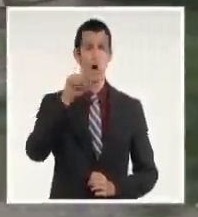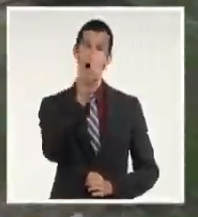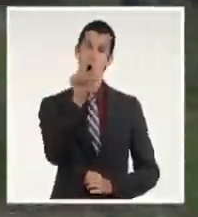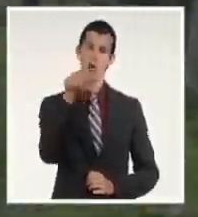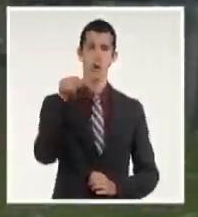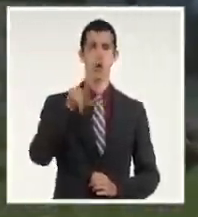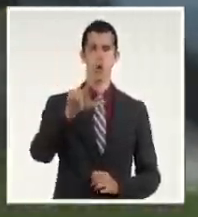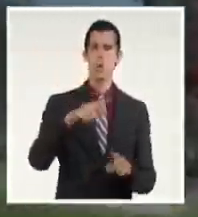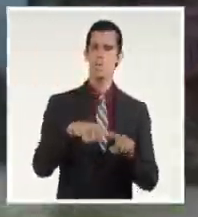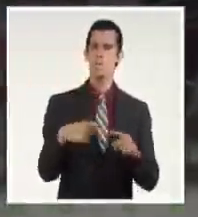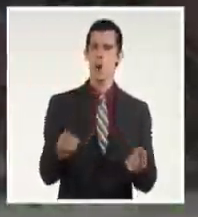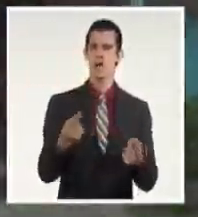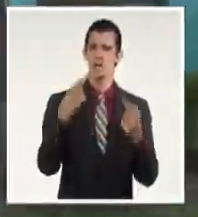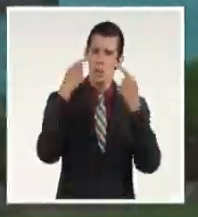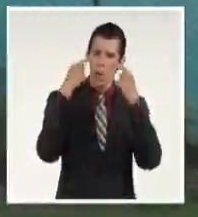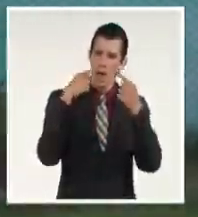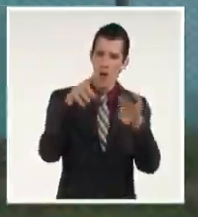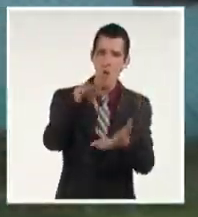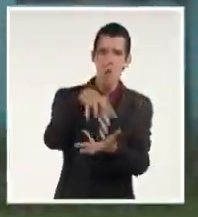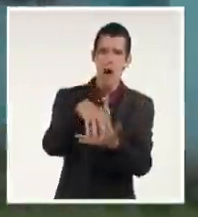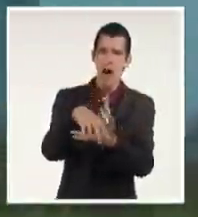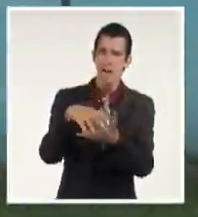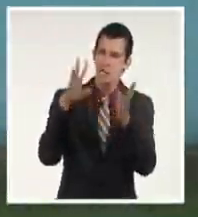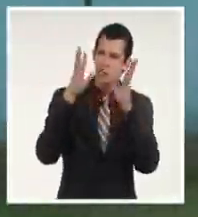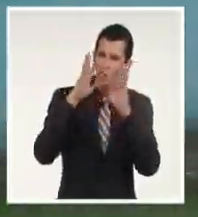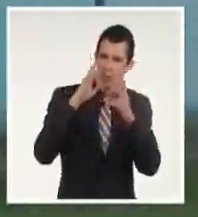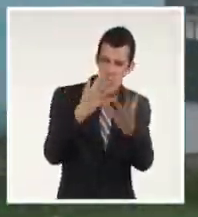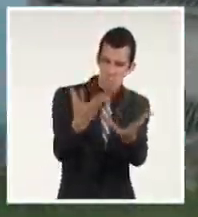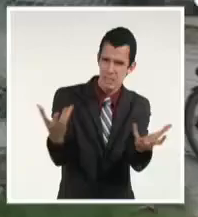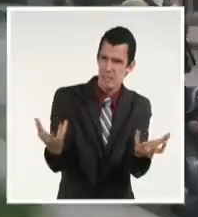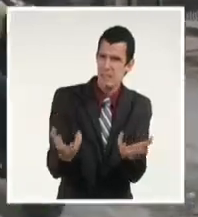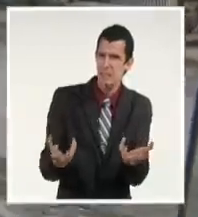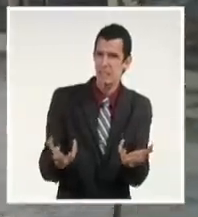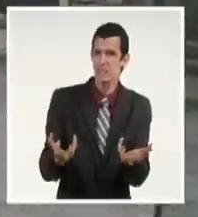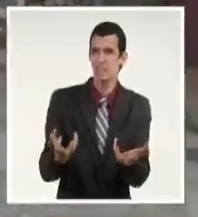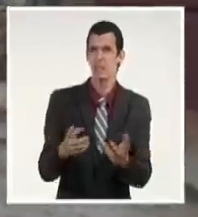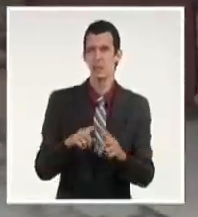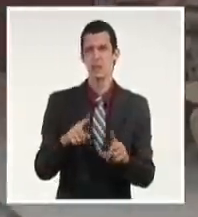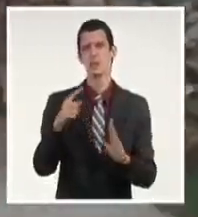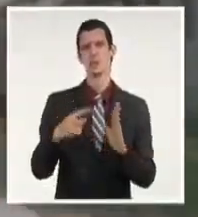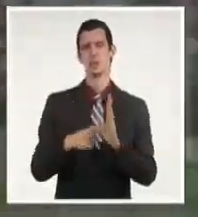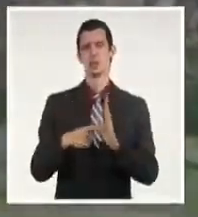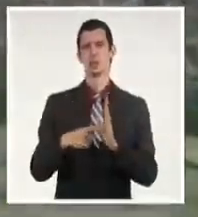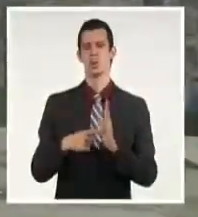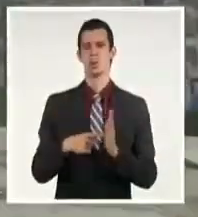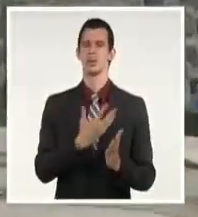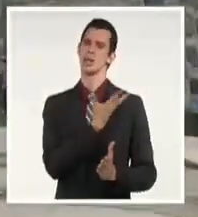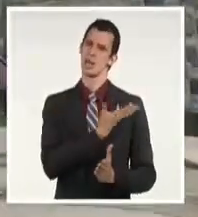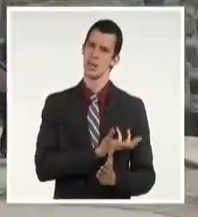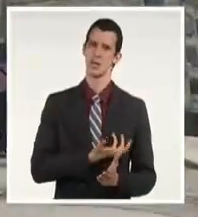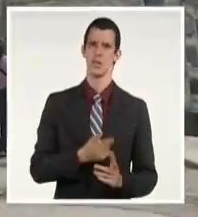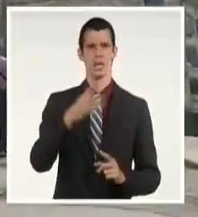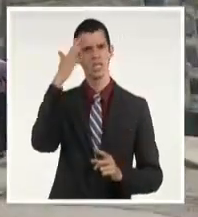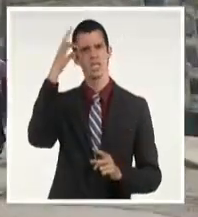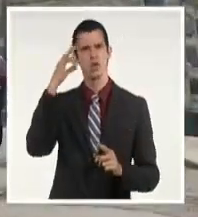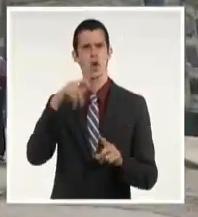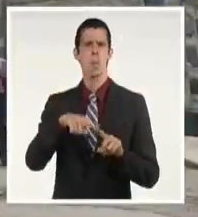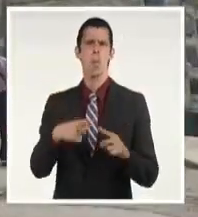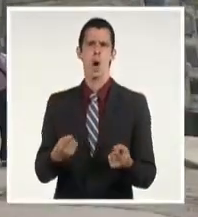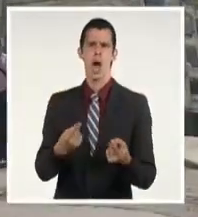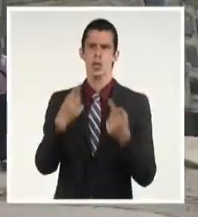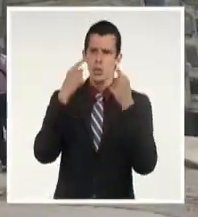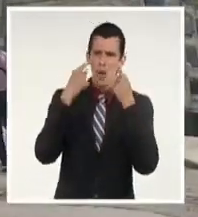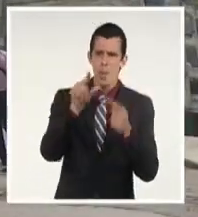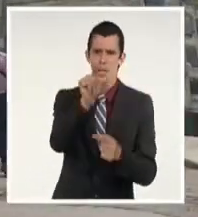intento de ensuciar la imagen de este pueblo de gente humilde y comprometida. Porque yo estuve todo el tiempo parada en ese